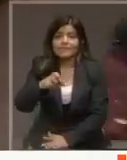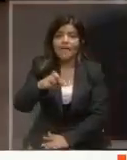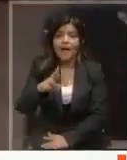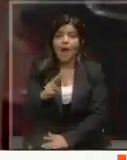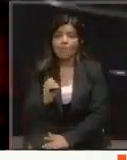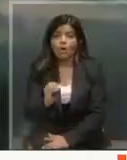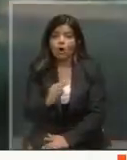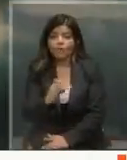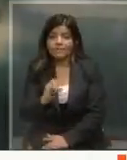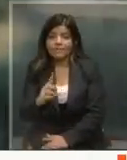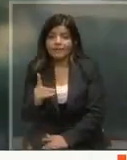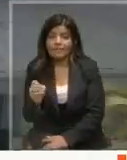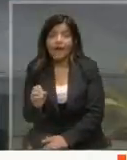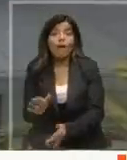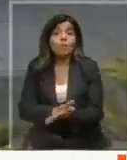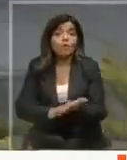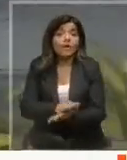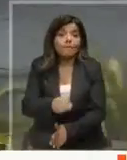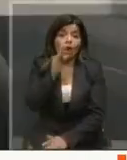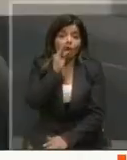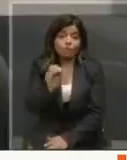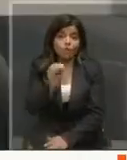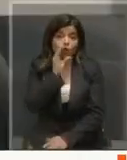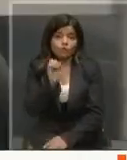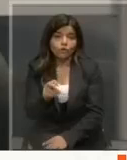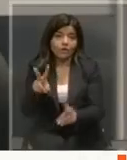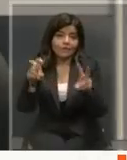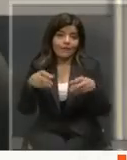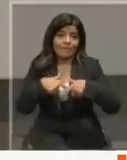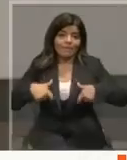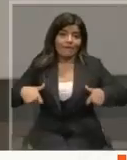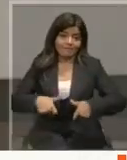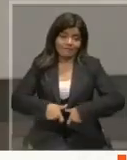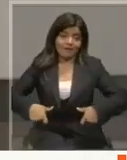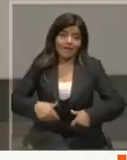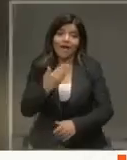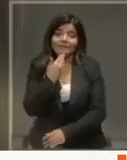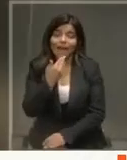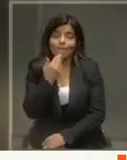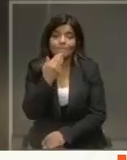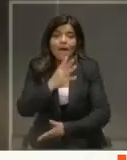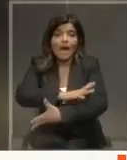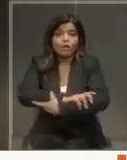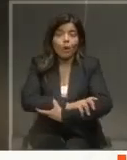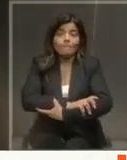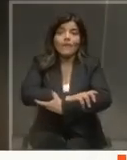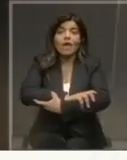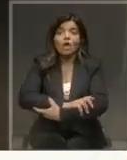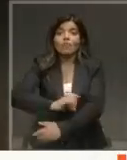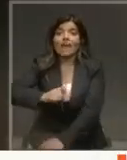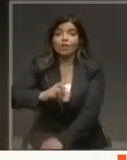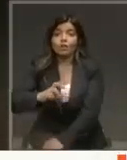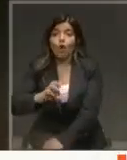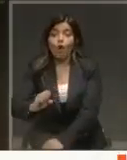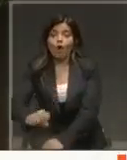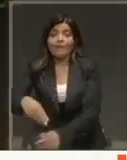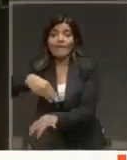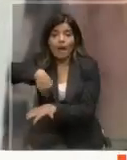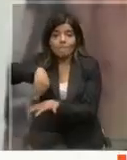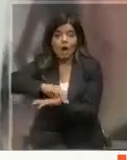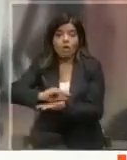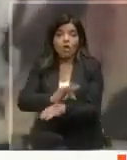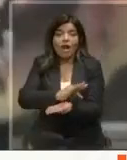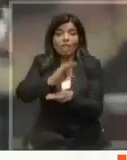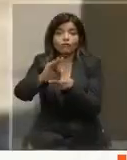entre ellas la del bío bío con el bullado caso lencería como también el convenio del gore del maule con la fundación urbanismo